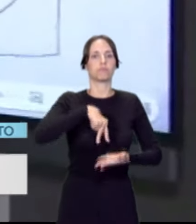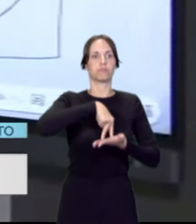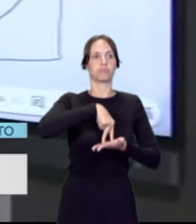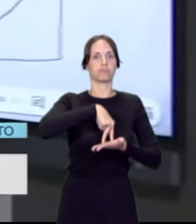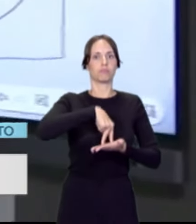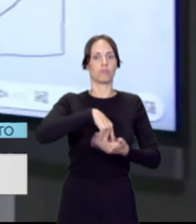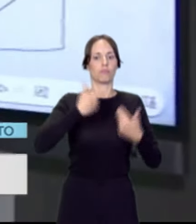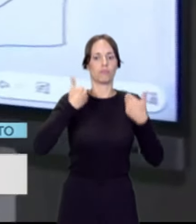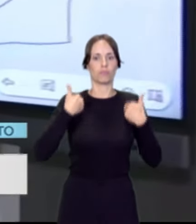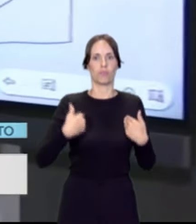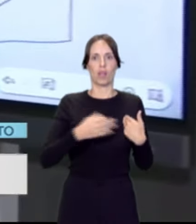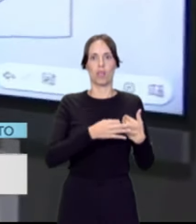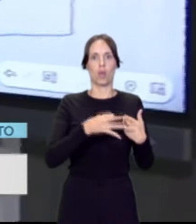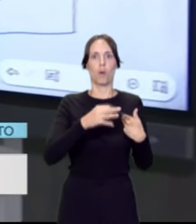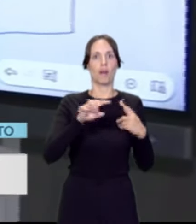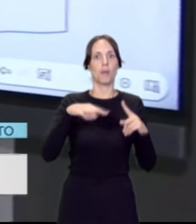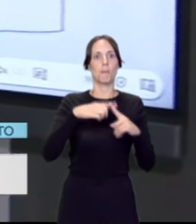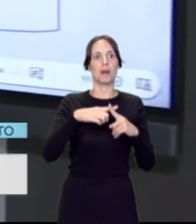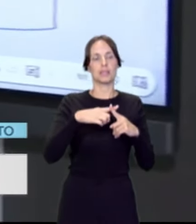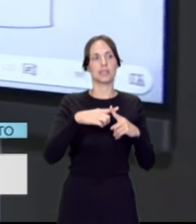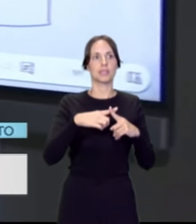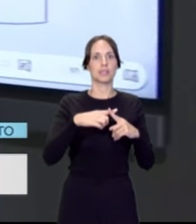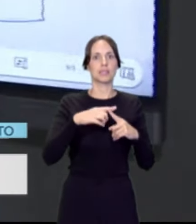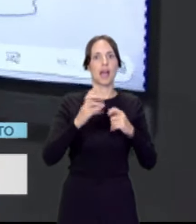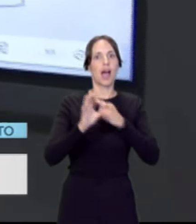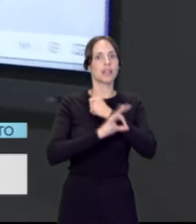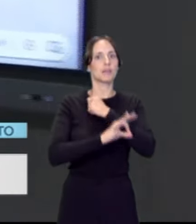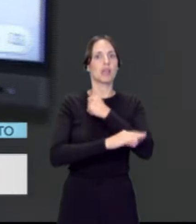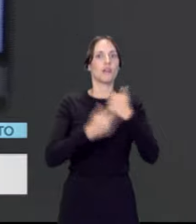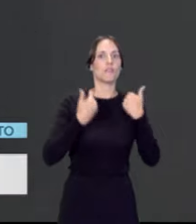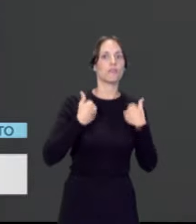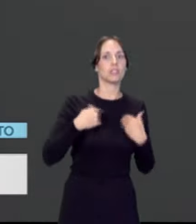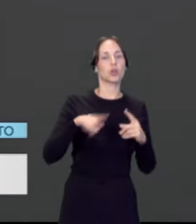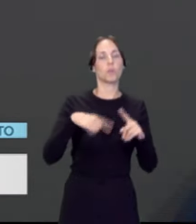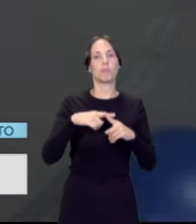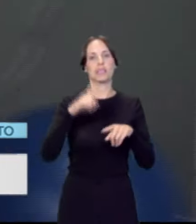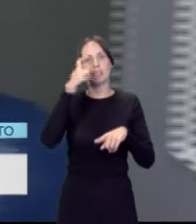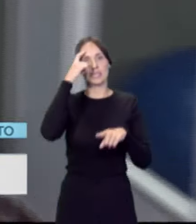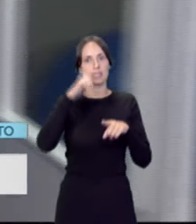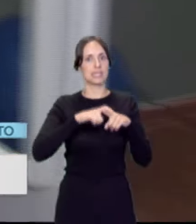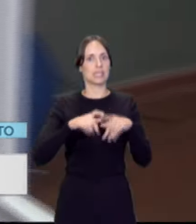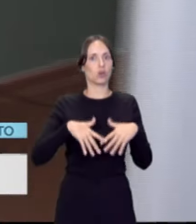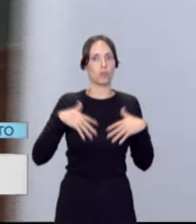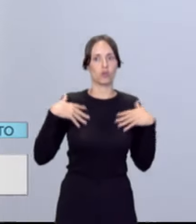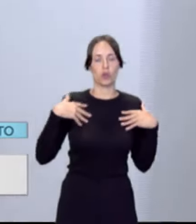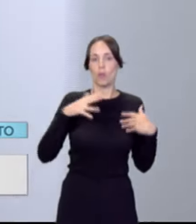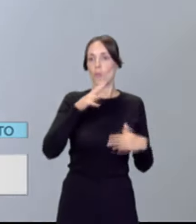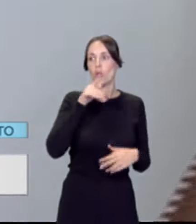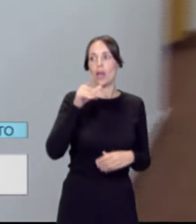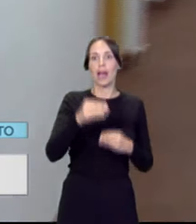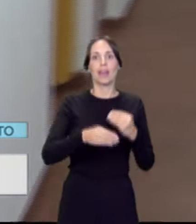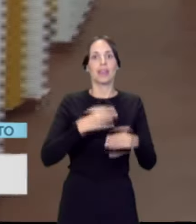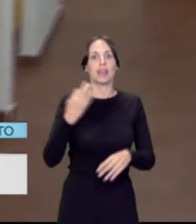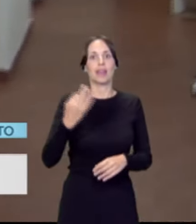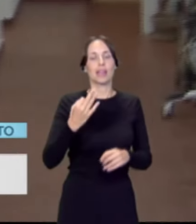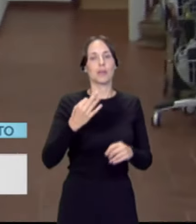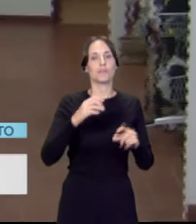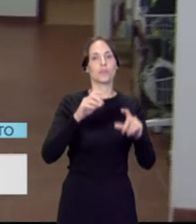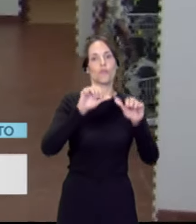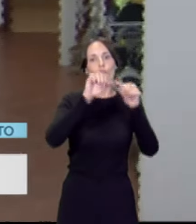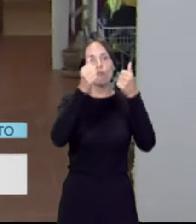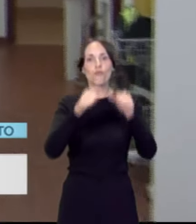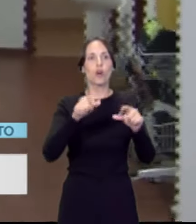un ejercicio físico y psicoemocional, en el sentido en el que tiene que hacer figuras geométricas mientras